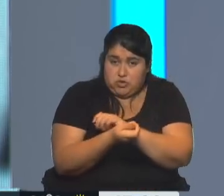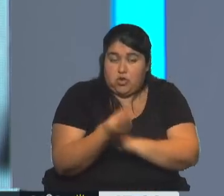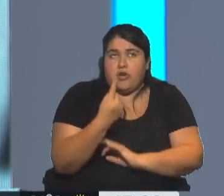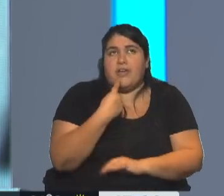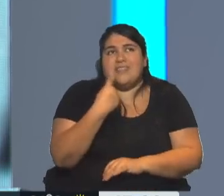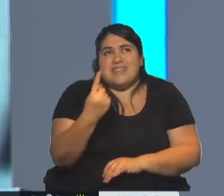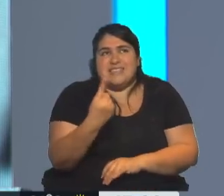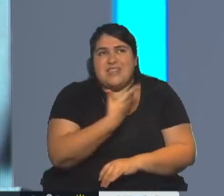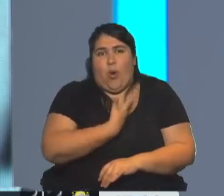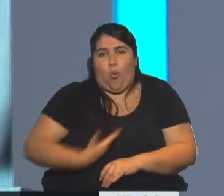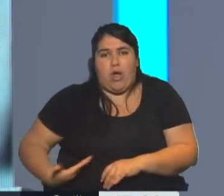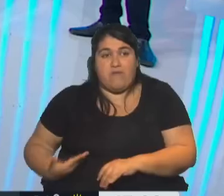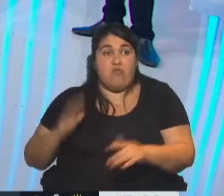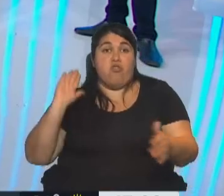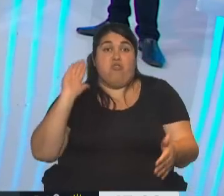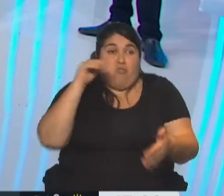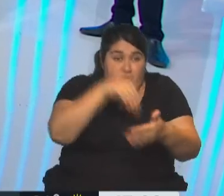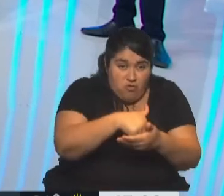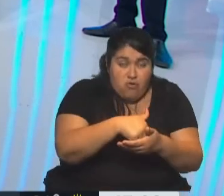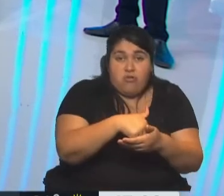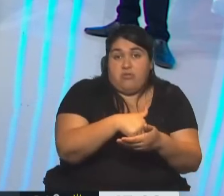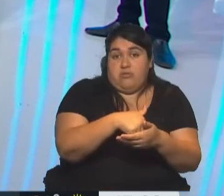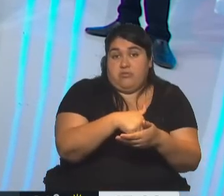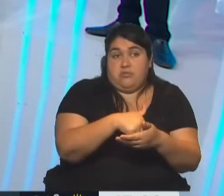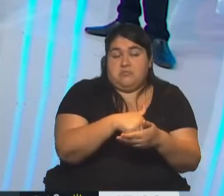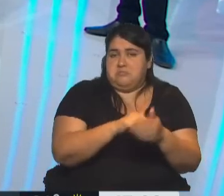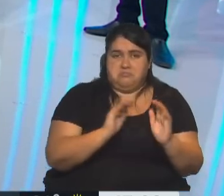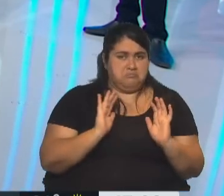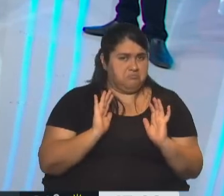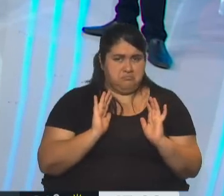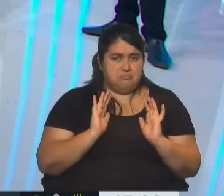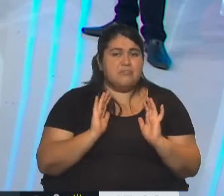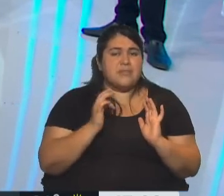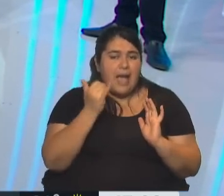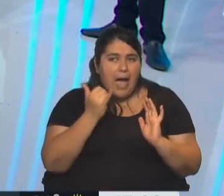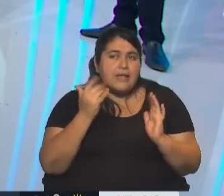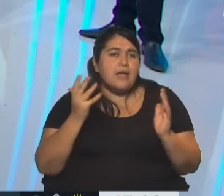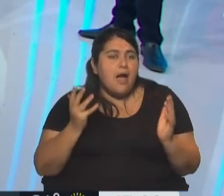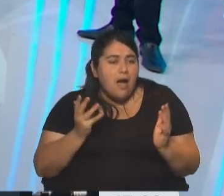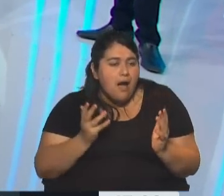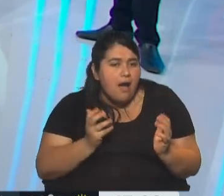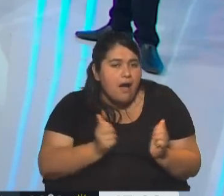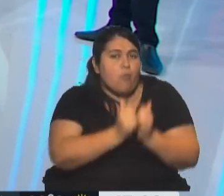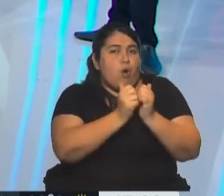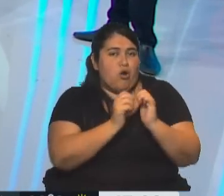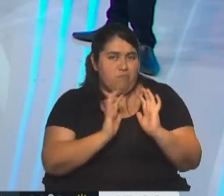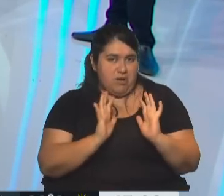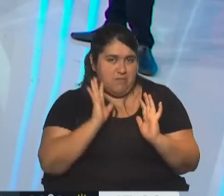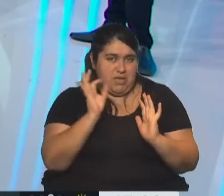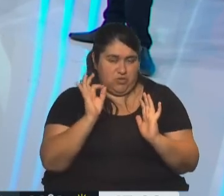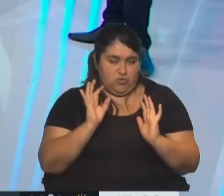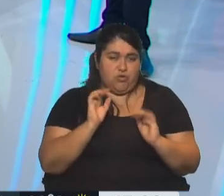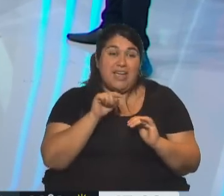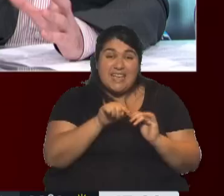tiene que necesariamente incidir directamente en la agenda de las discusiones, bueno, había un acompañamiento a esa agenda de transformación. Parece